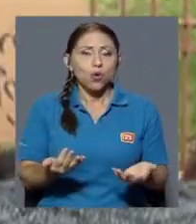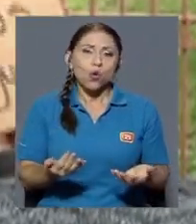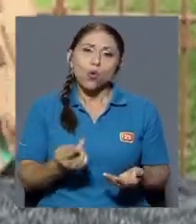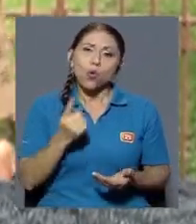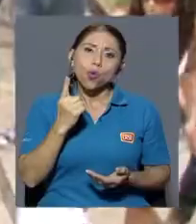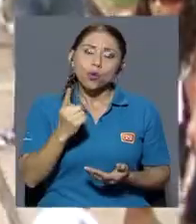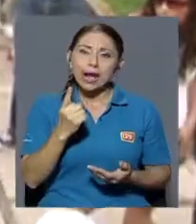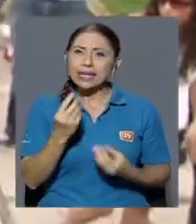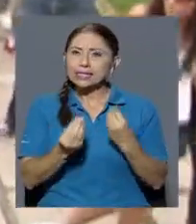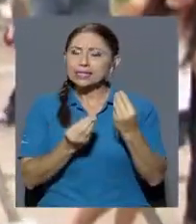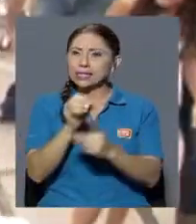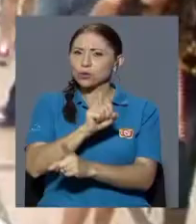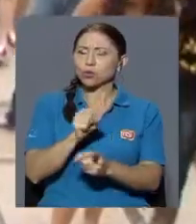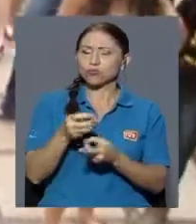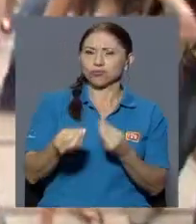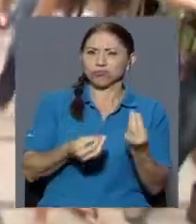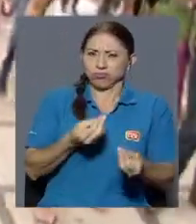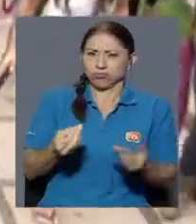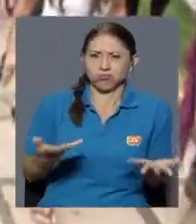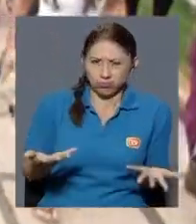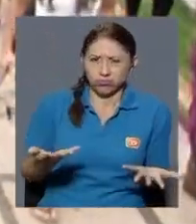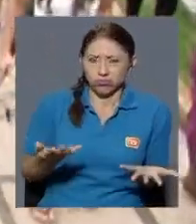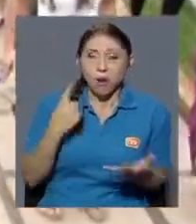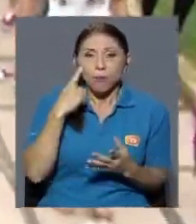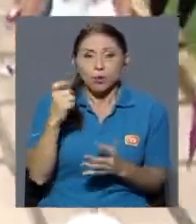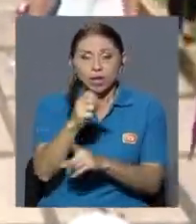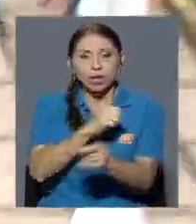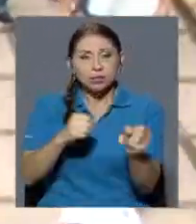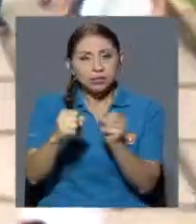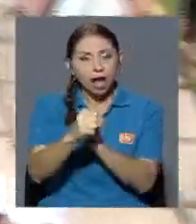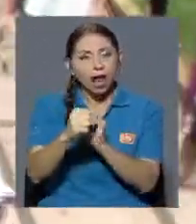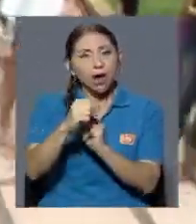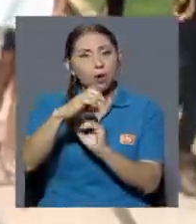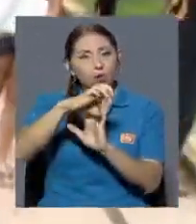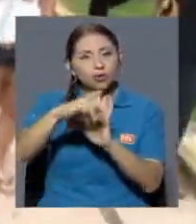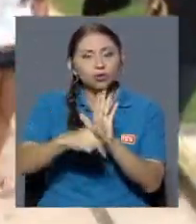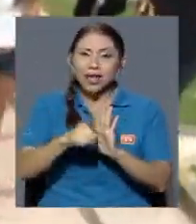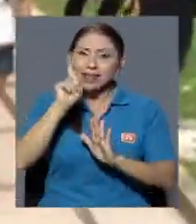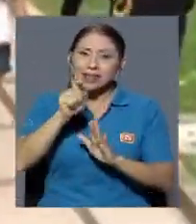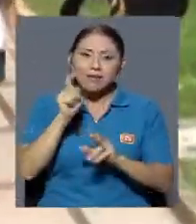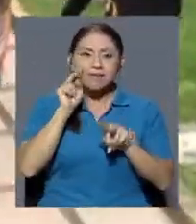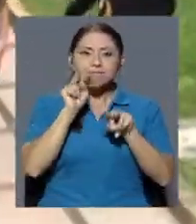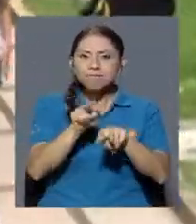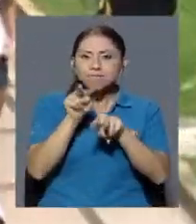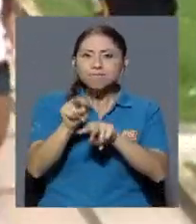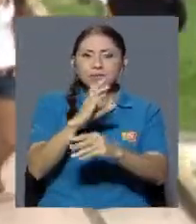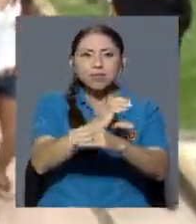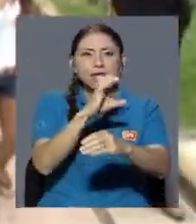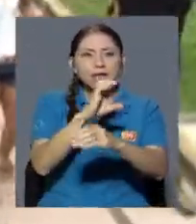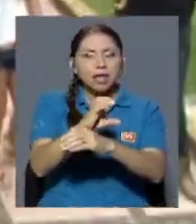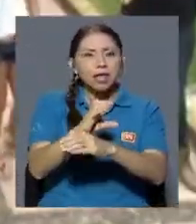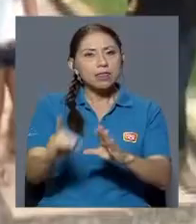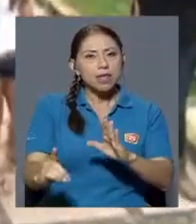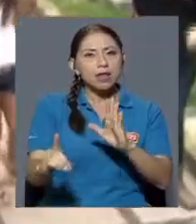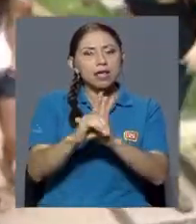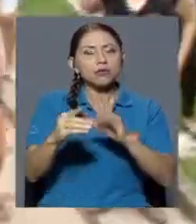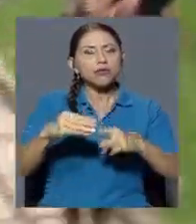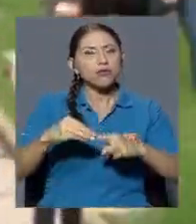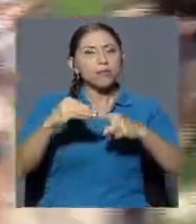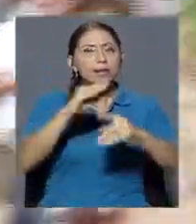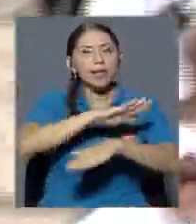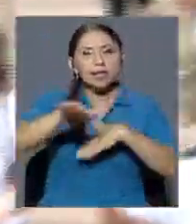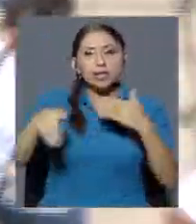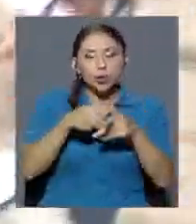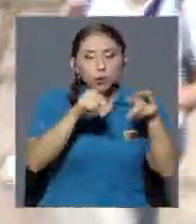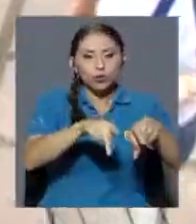es una paradoja porque la sala constitucional es la que al final de cuentas debe velar por los derechos fundamentales de todas y todos los ciudadanos entre